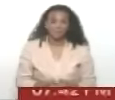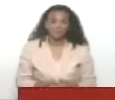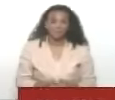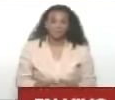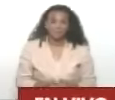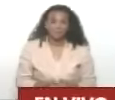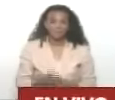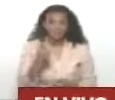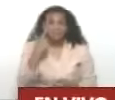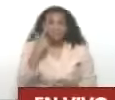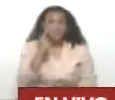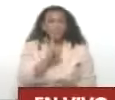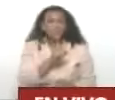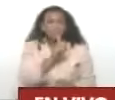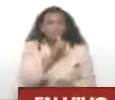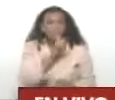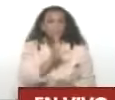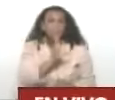Esas cosas las cuento después.